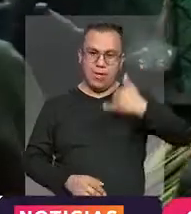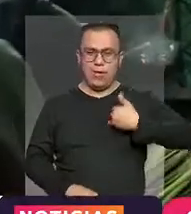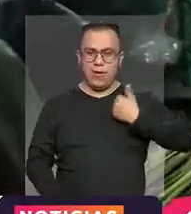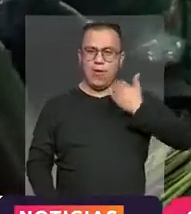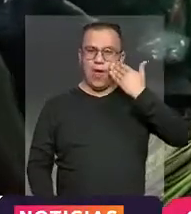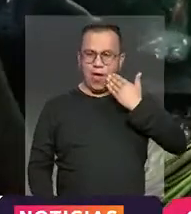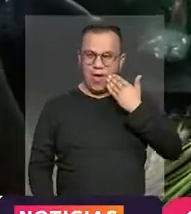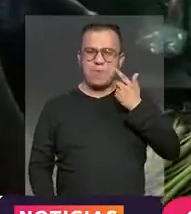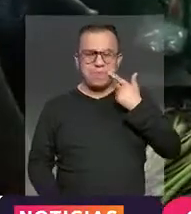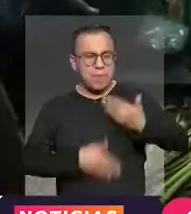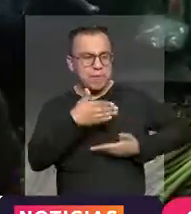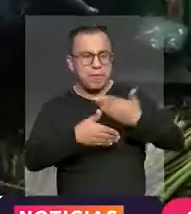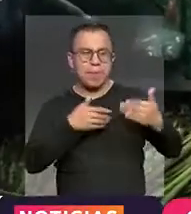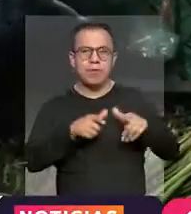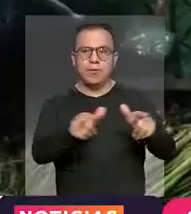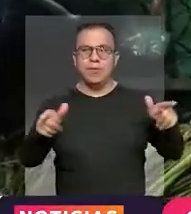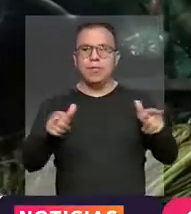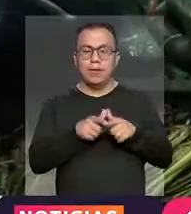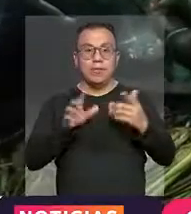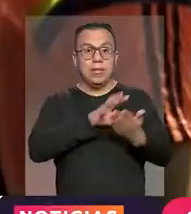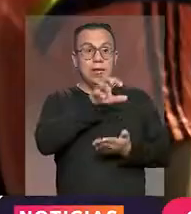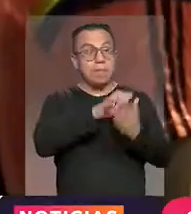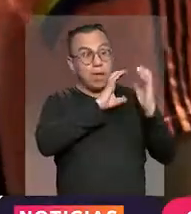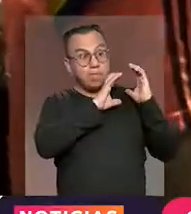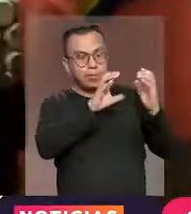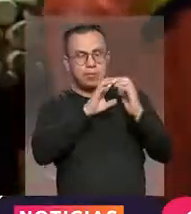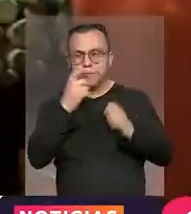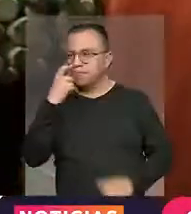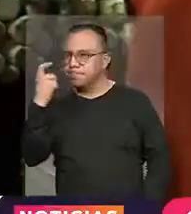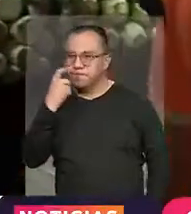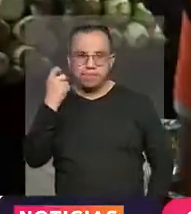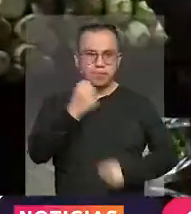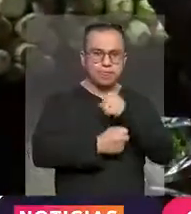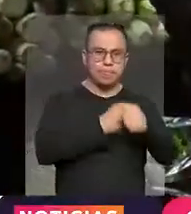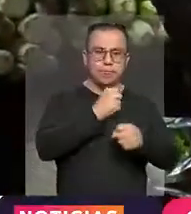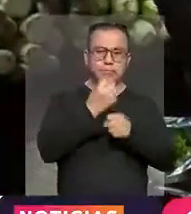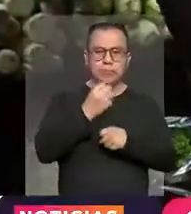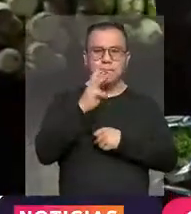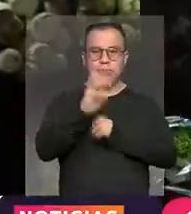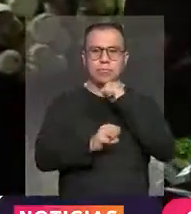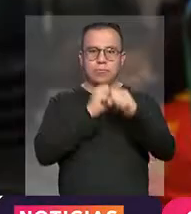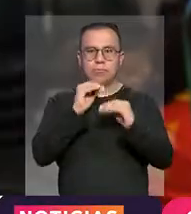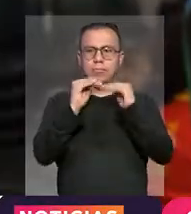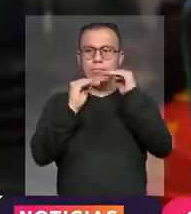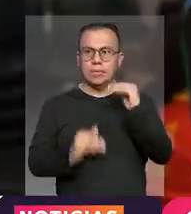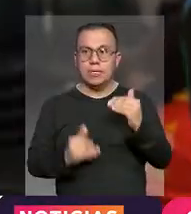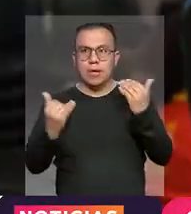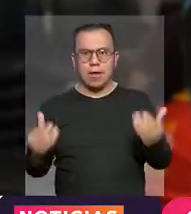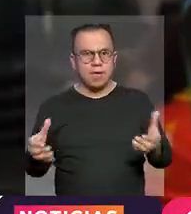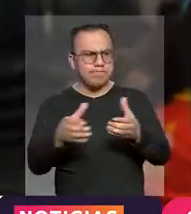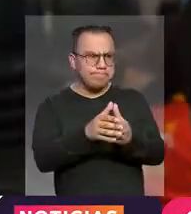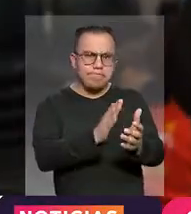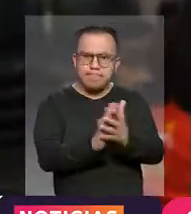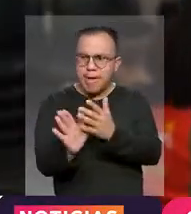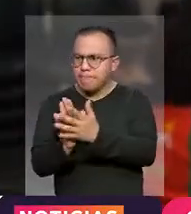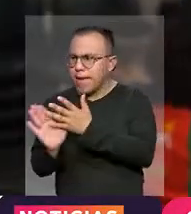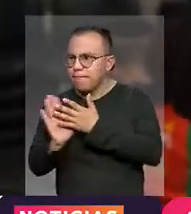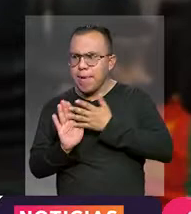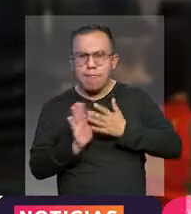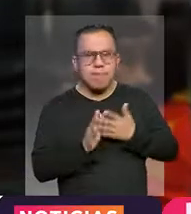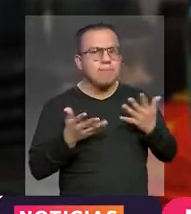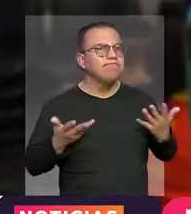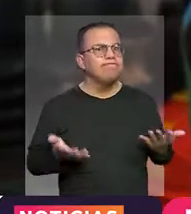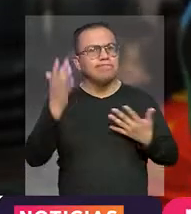Adolescencia, recorrieron los pasillos de la central mayorista en busca de los menores. Para identificar las razones por las cuales están